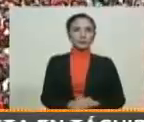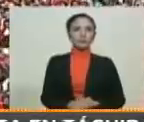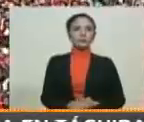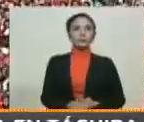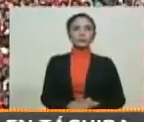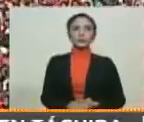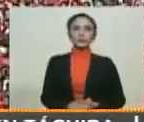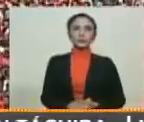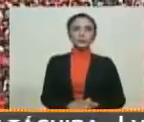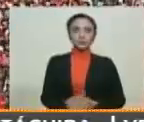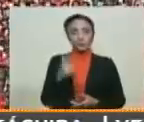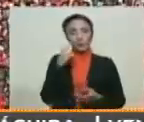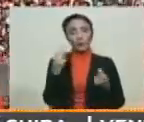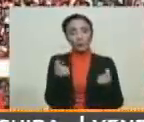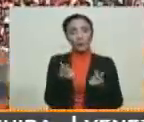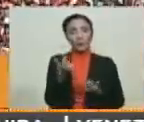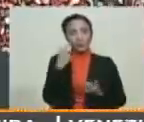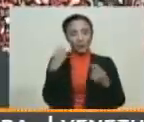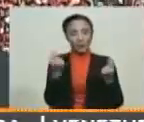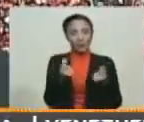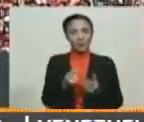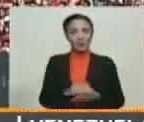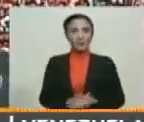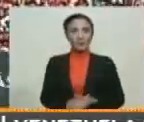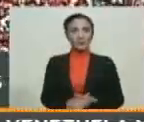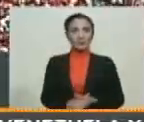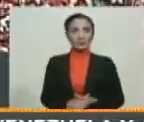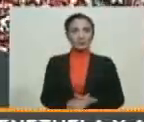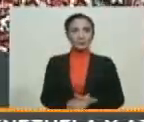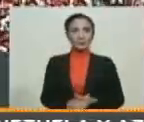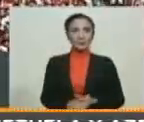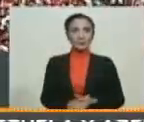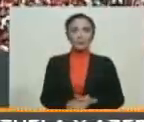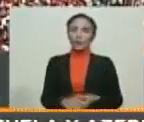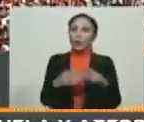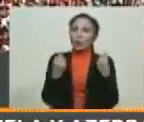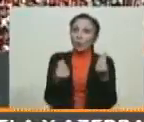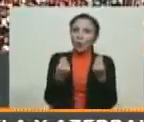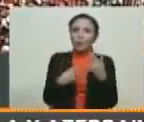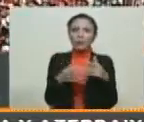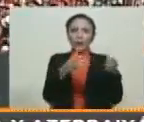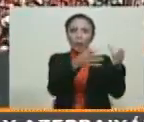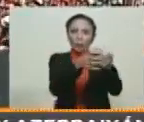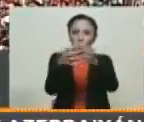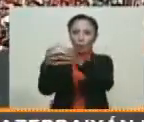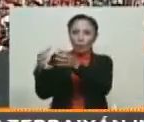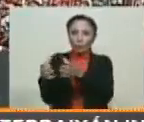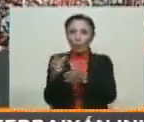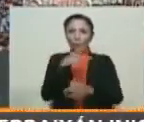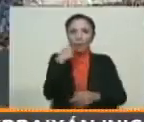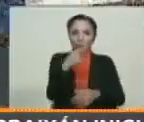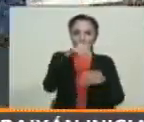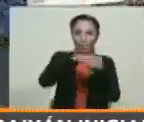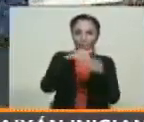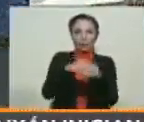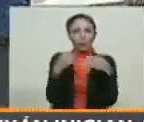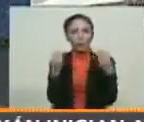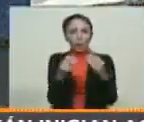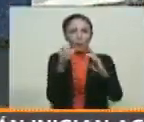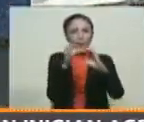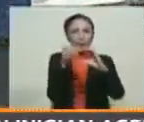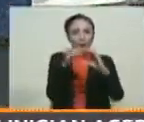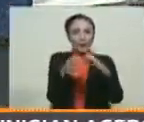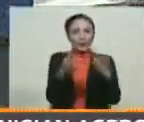pendiente y rafael calle como esta la maquinaria electoral como esta el carnet del